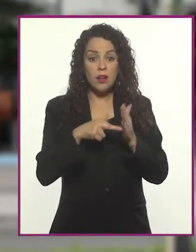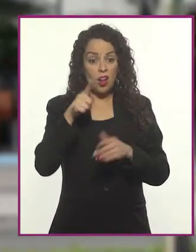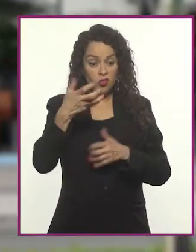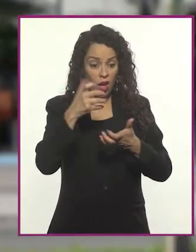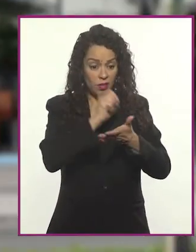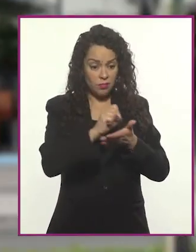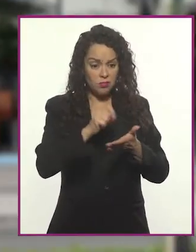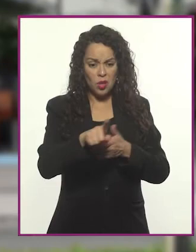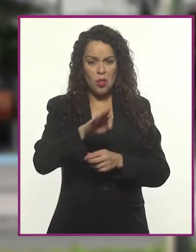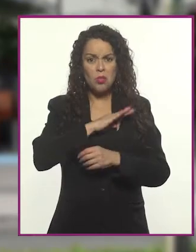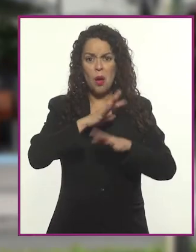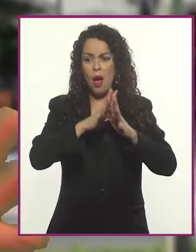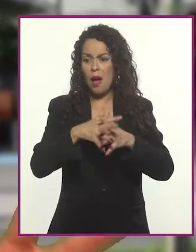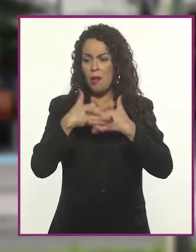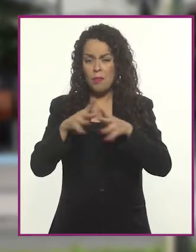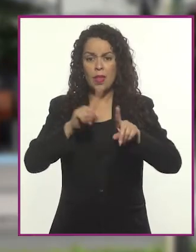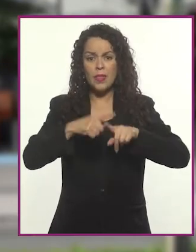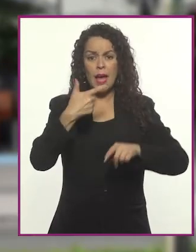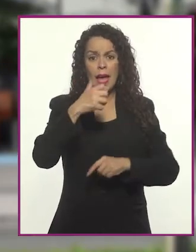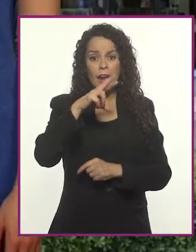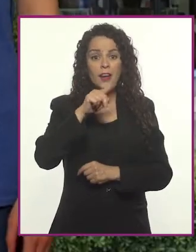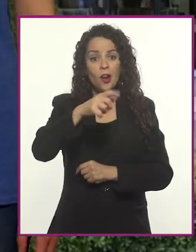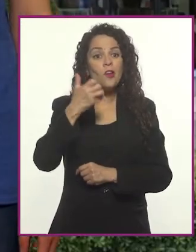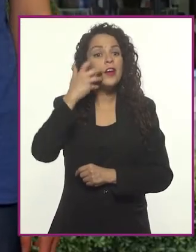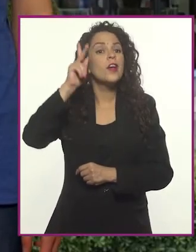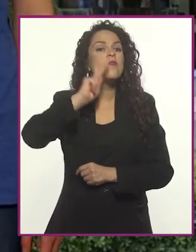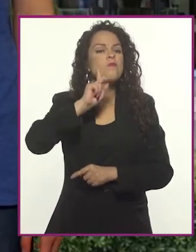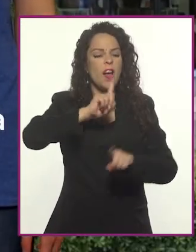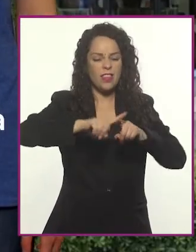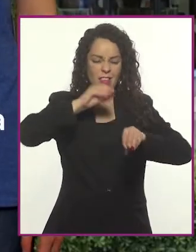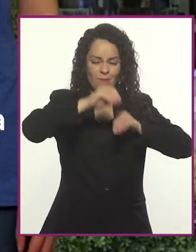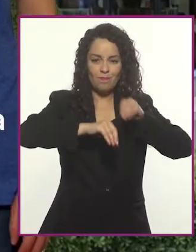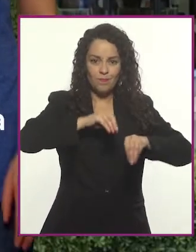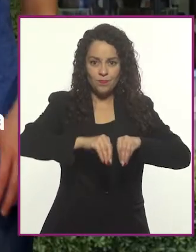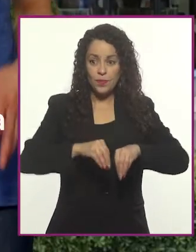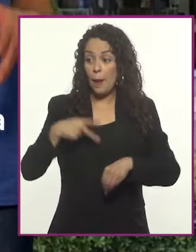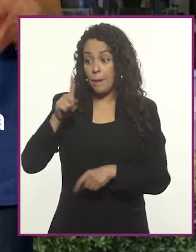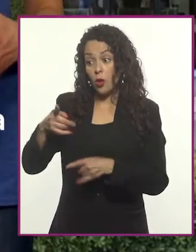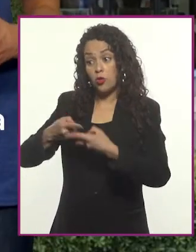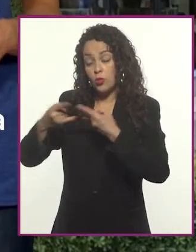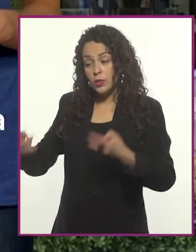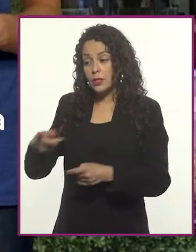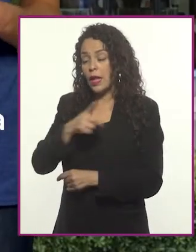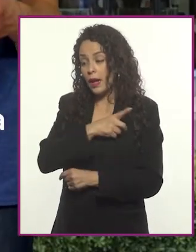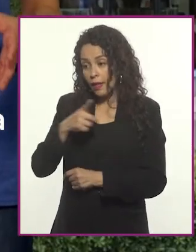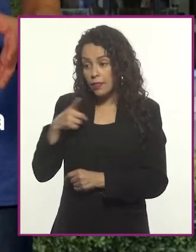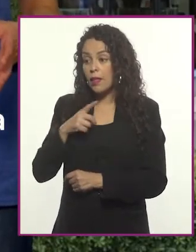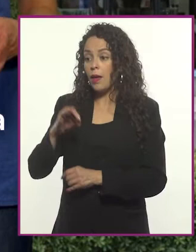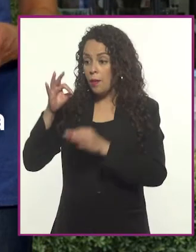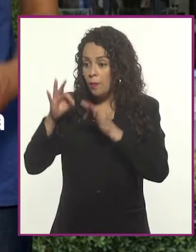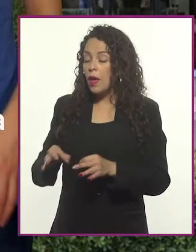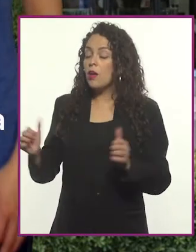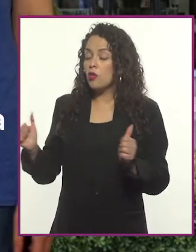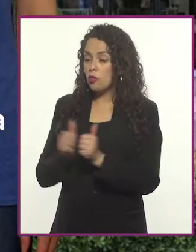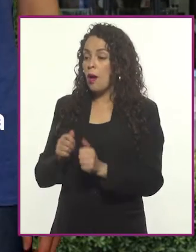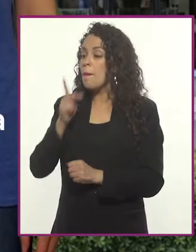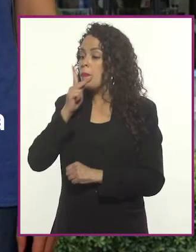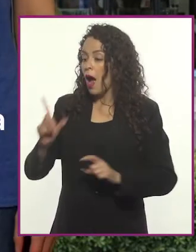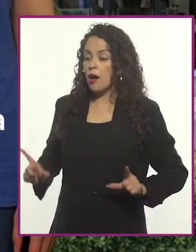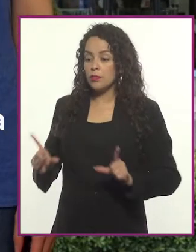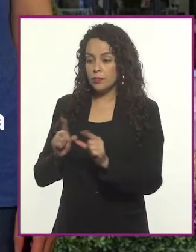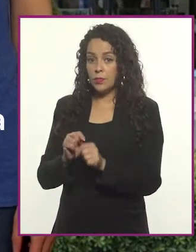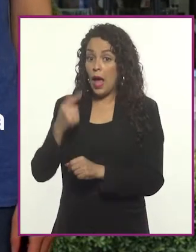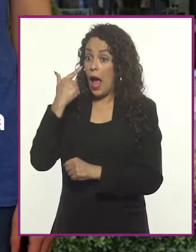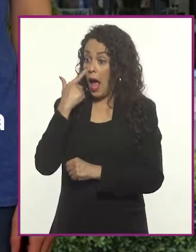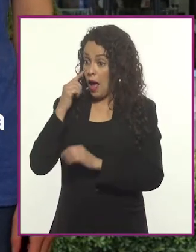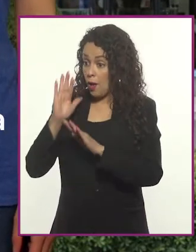puedes mezclar géneros y experimentar. Eso sí, tu historia tiene que poder condensarse en pocas palabras. Ojo, esto